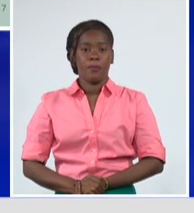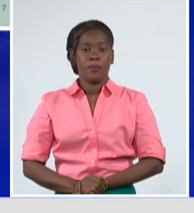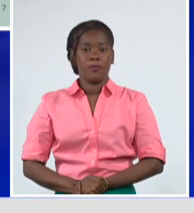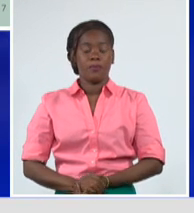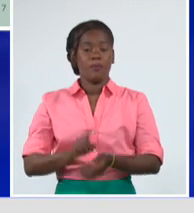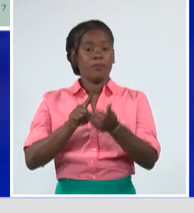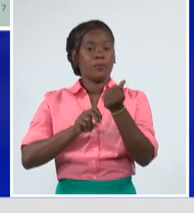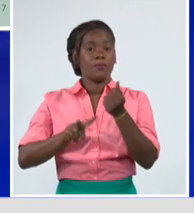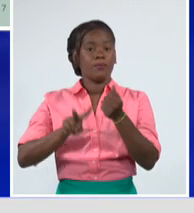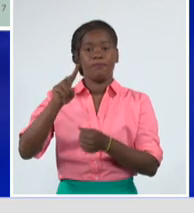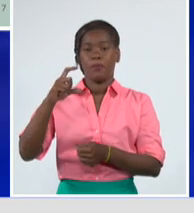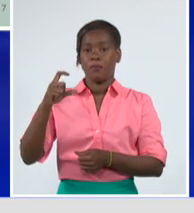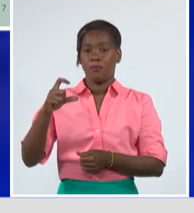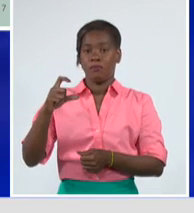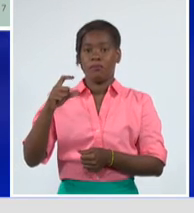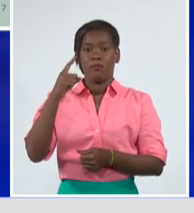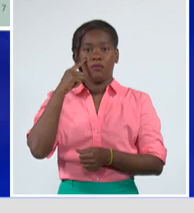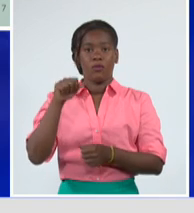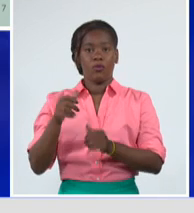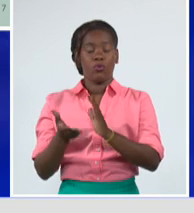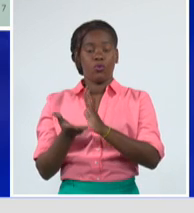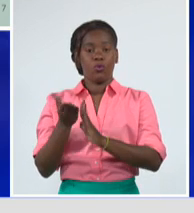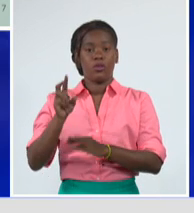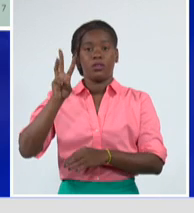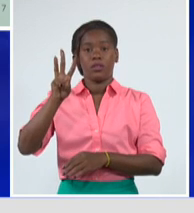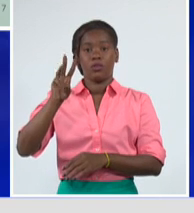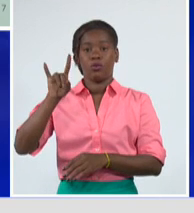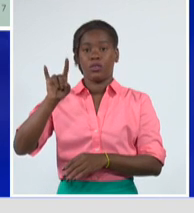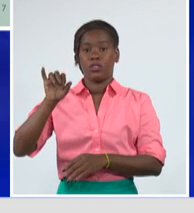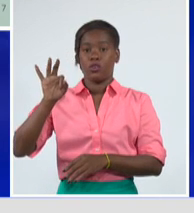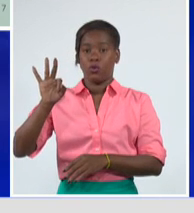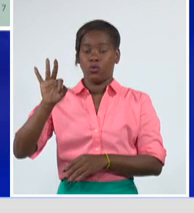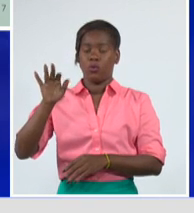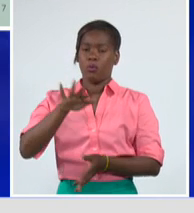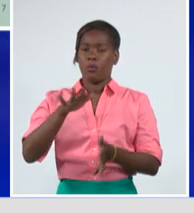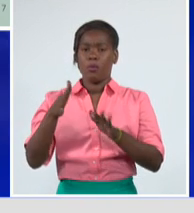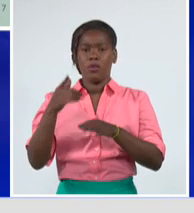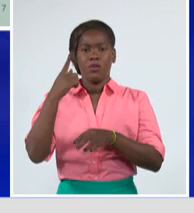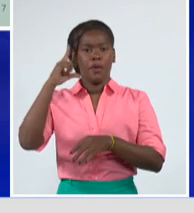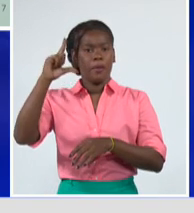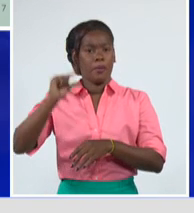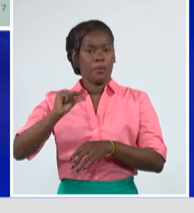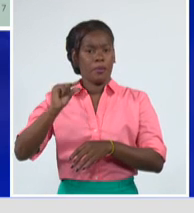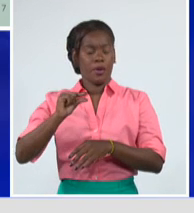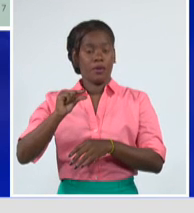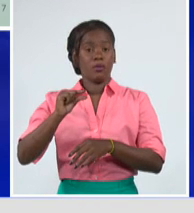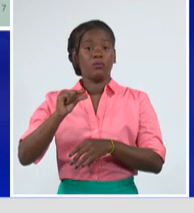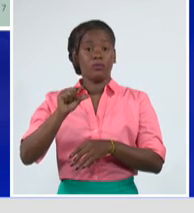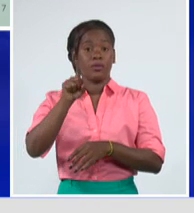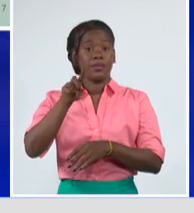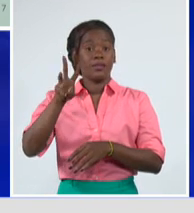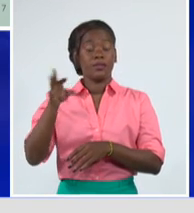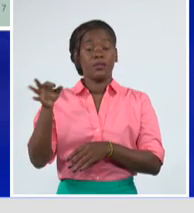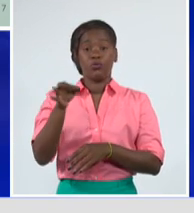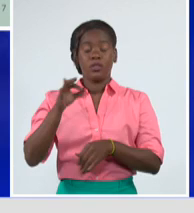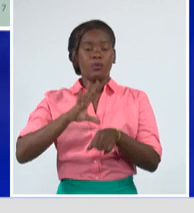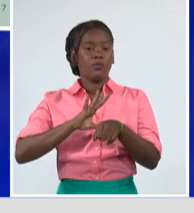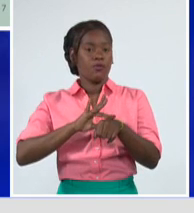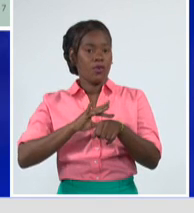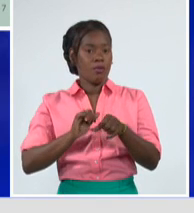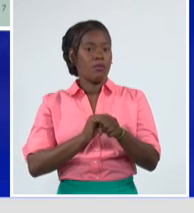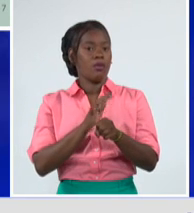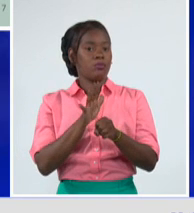disminuir 38 menos, 398 en total, disperso en sus 13 municipios, aunque el